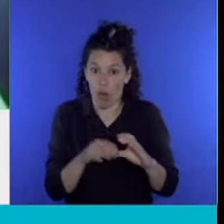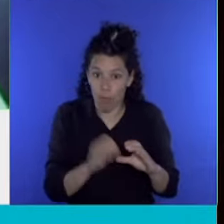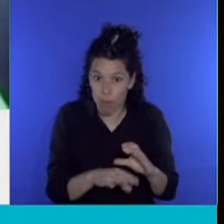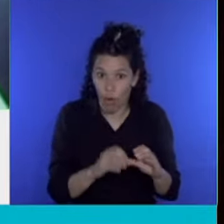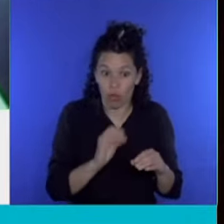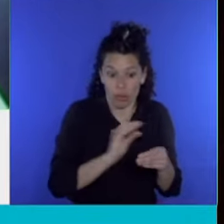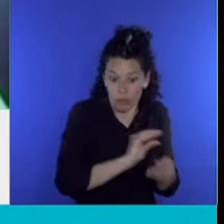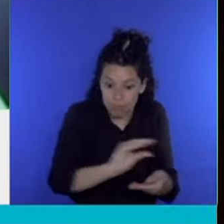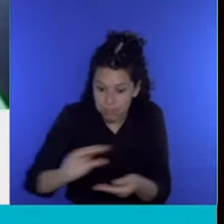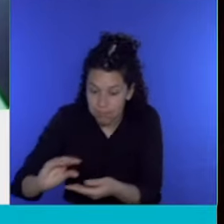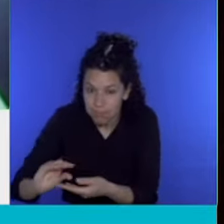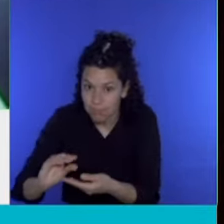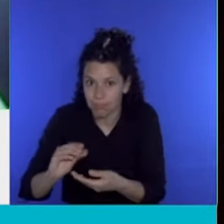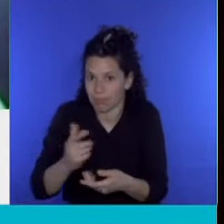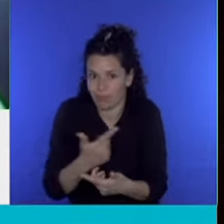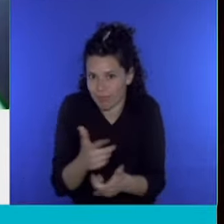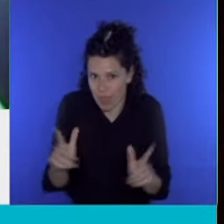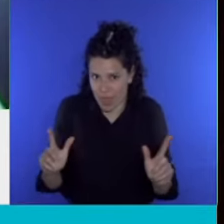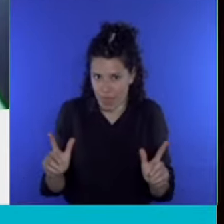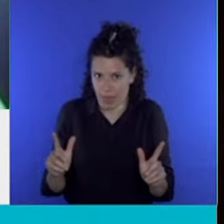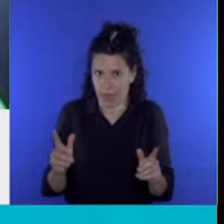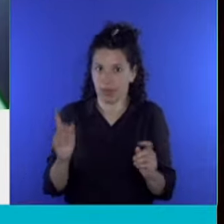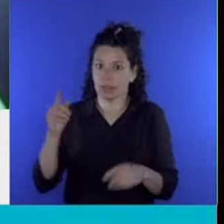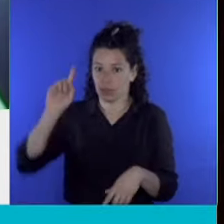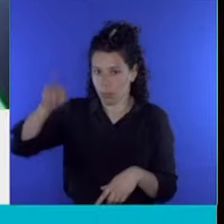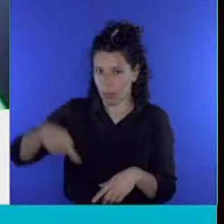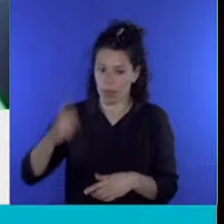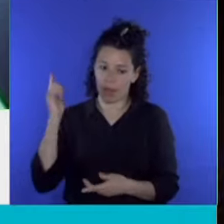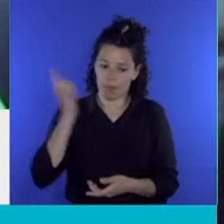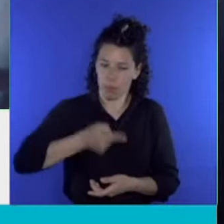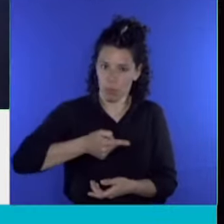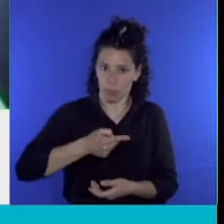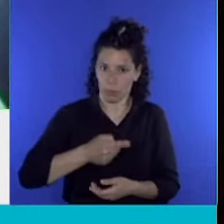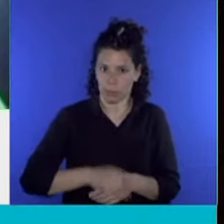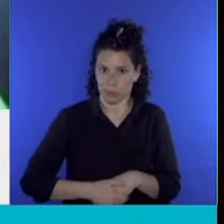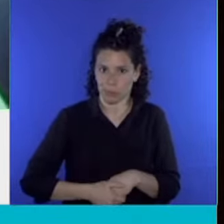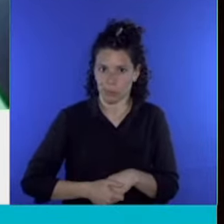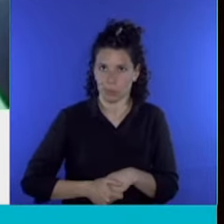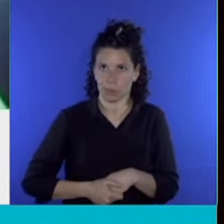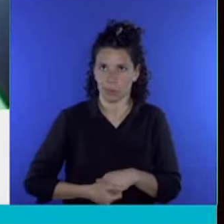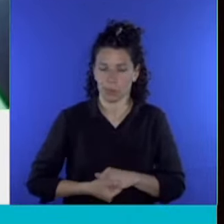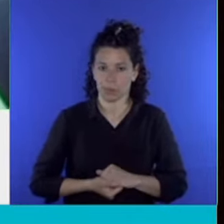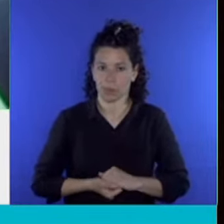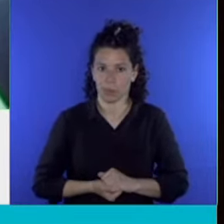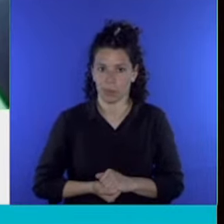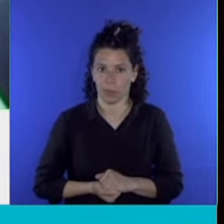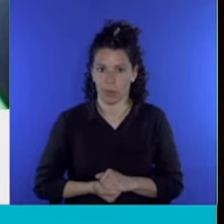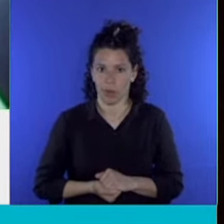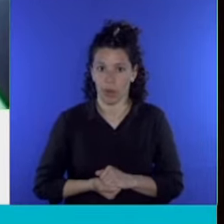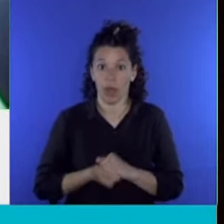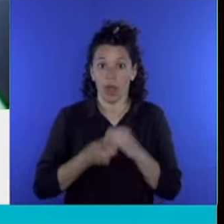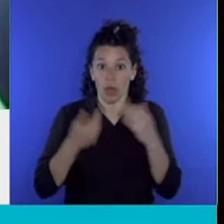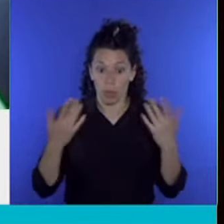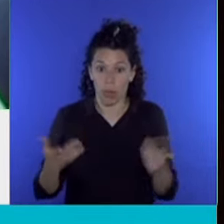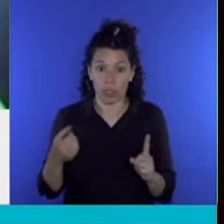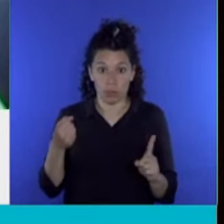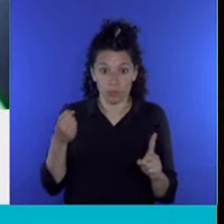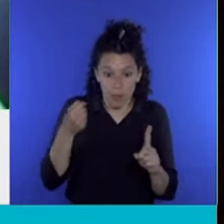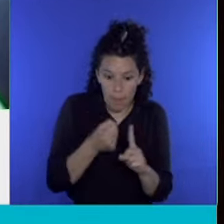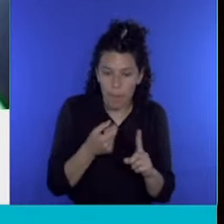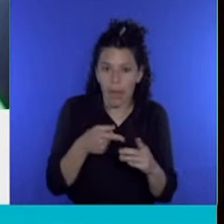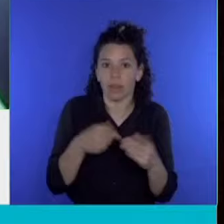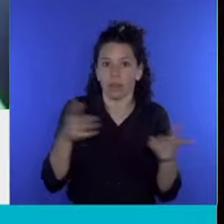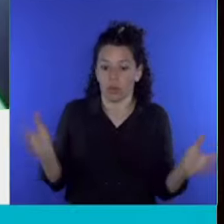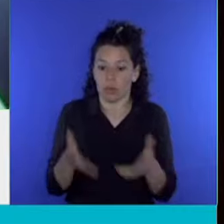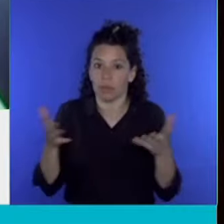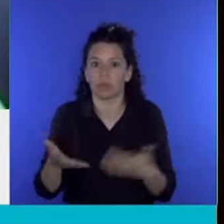estaban destinados por esto por el impacto que tiene en la promoción de la